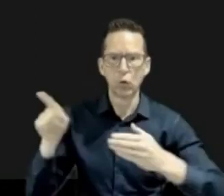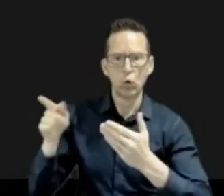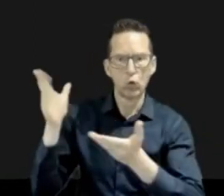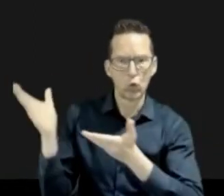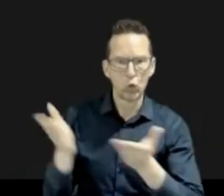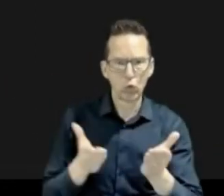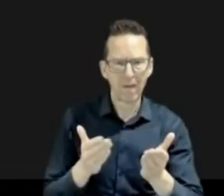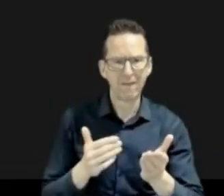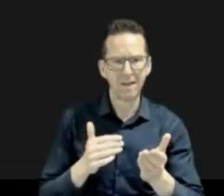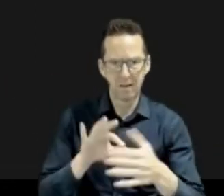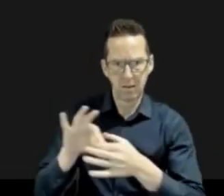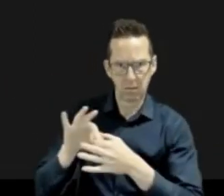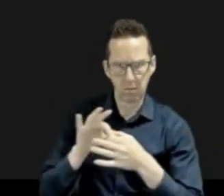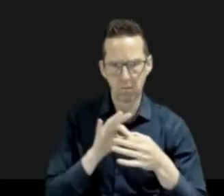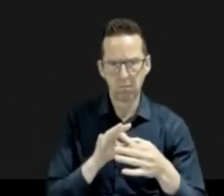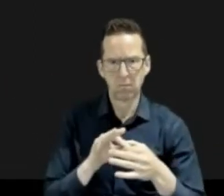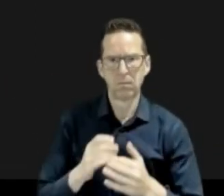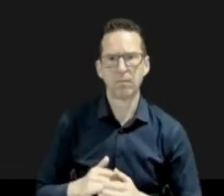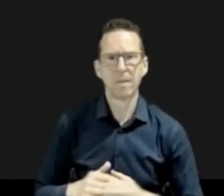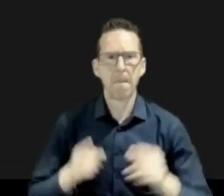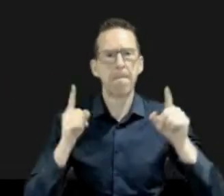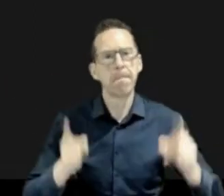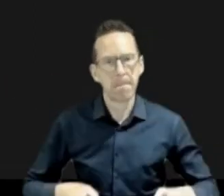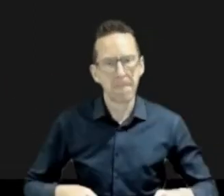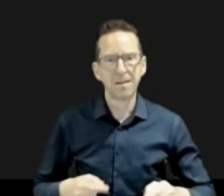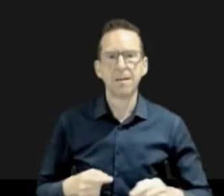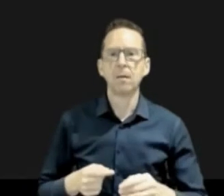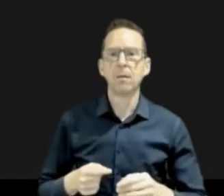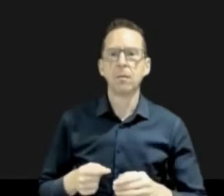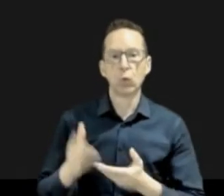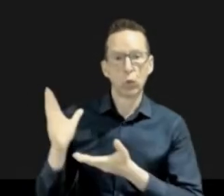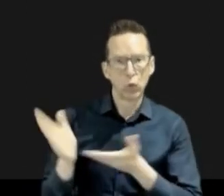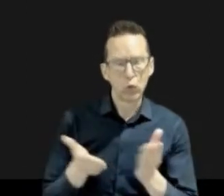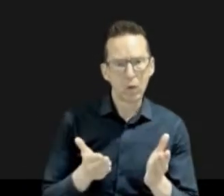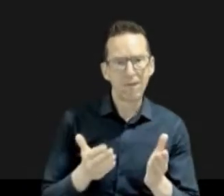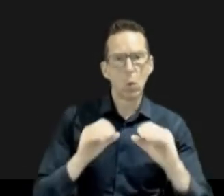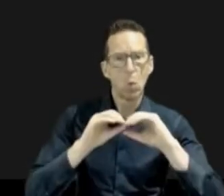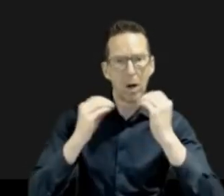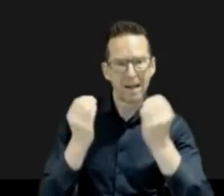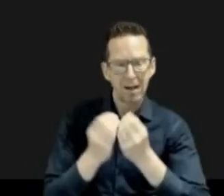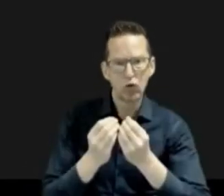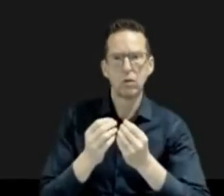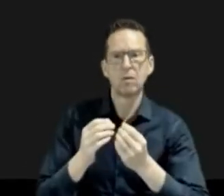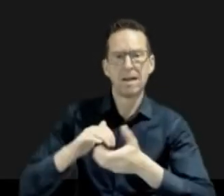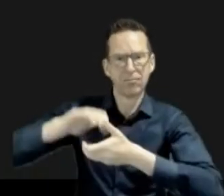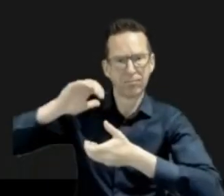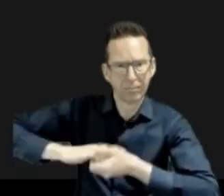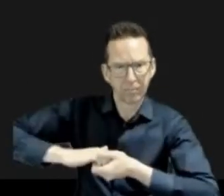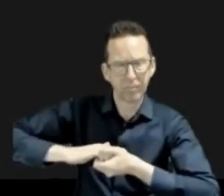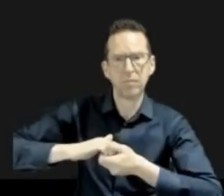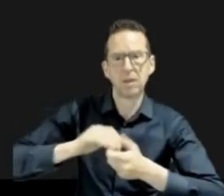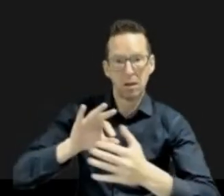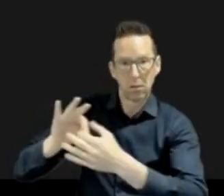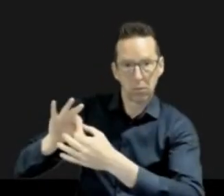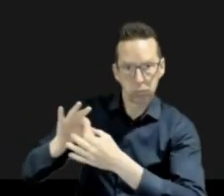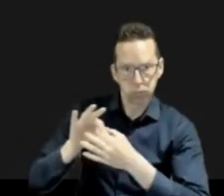con parceros externos que serían necesarios para apoyar todos los miembros en